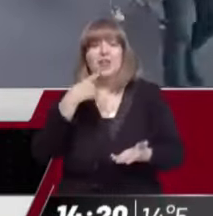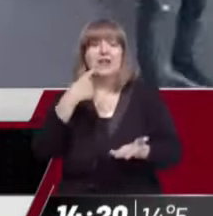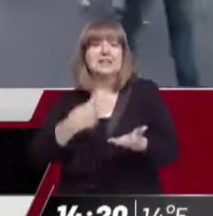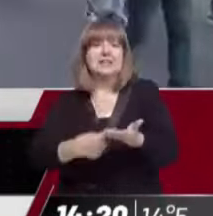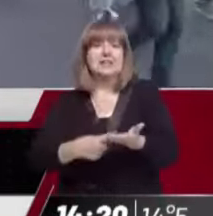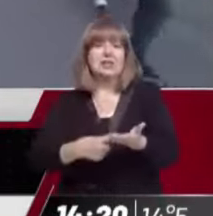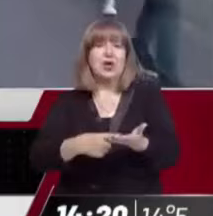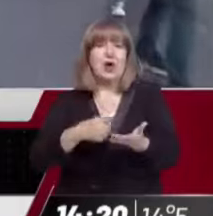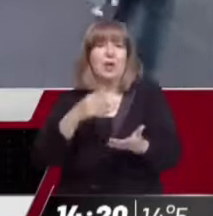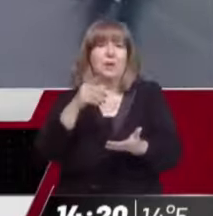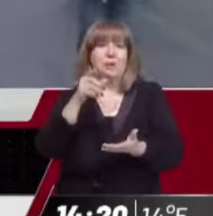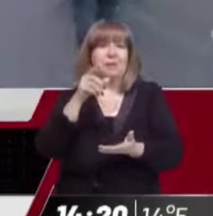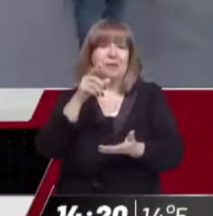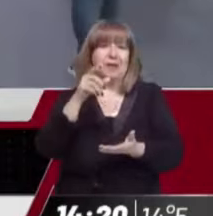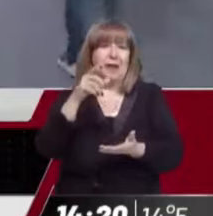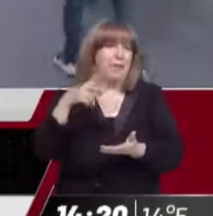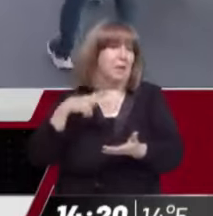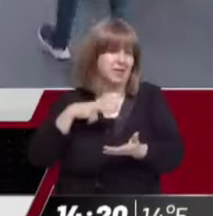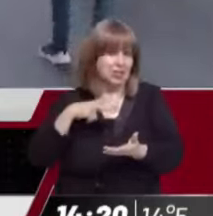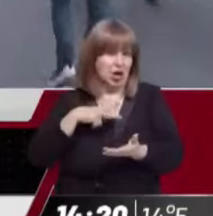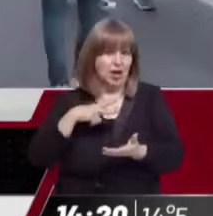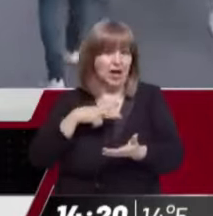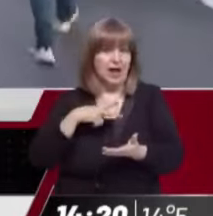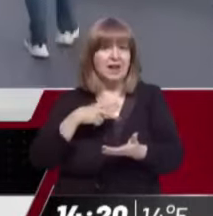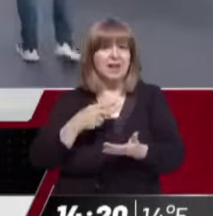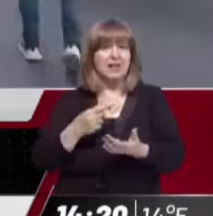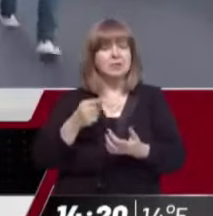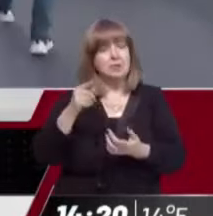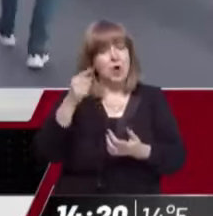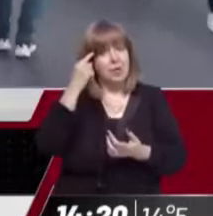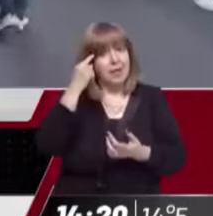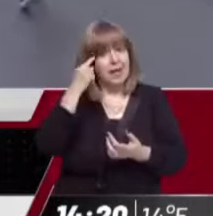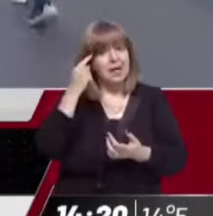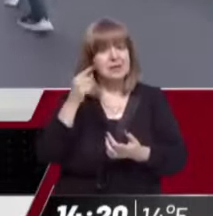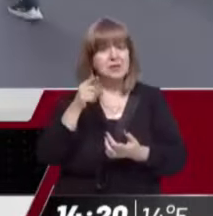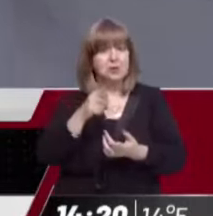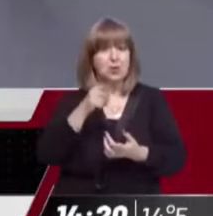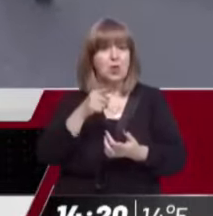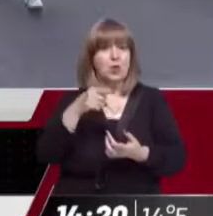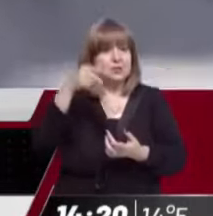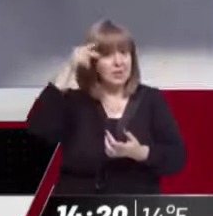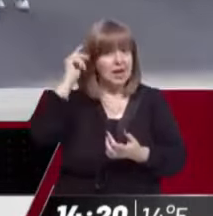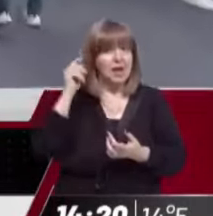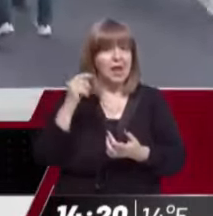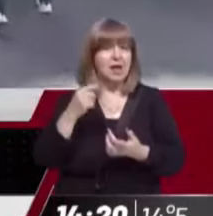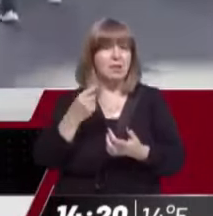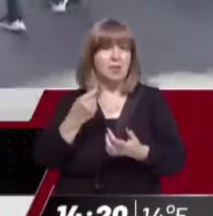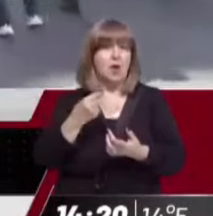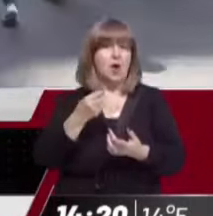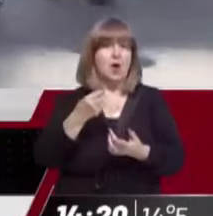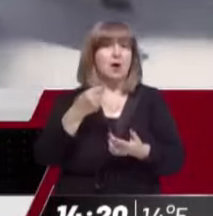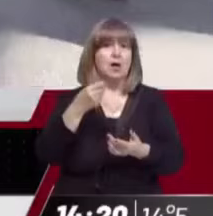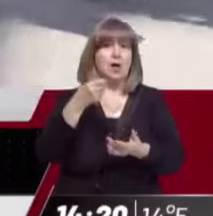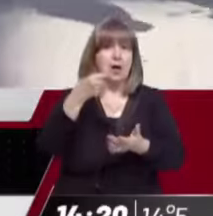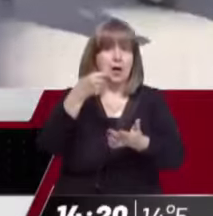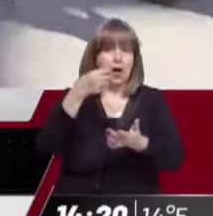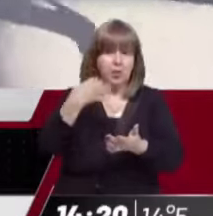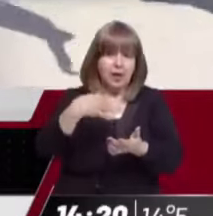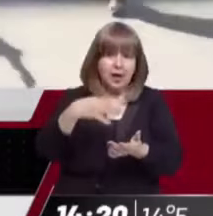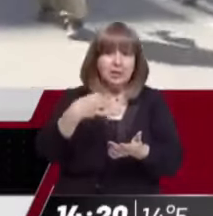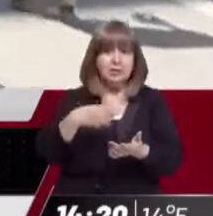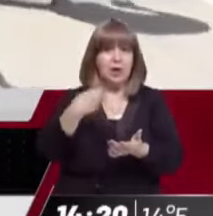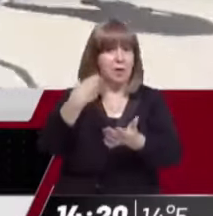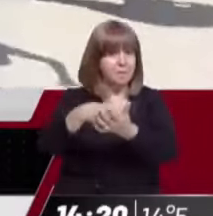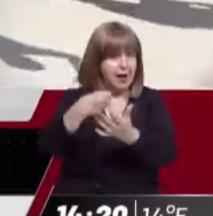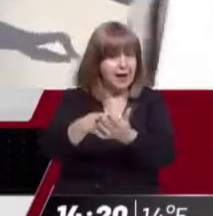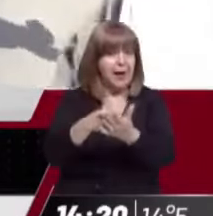te obliga, por lo tanto, ¿crees que se les debería cobrar algún tipo de arancel? ¿Crees que se les debería obligar de alguna